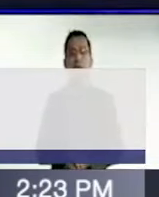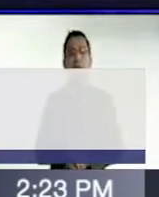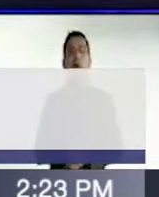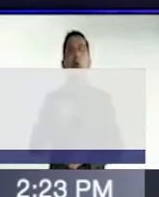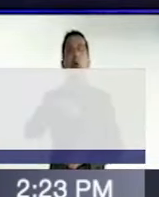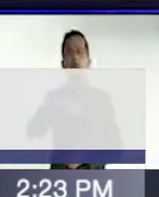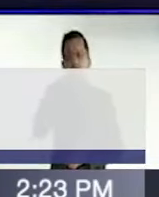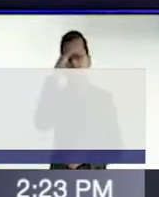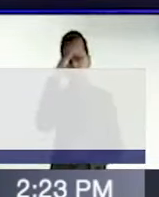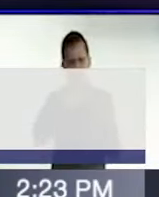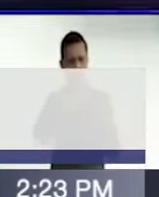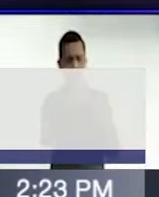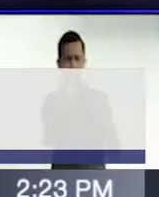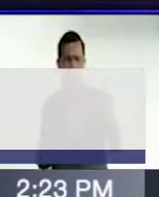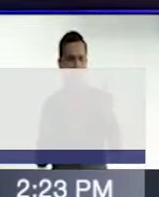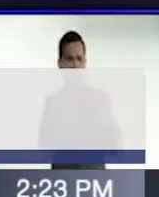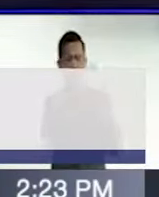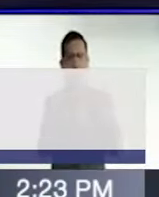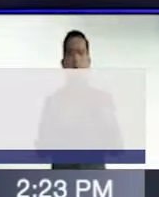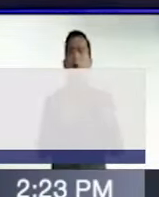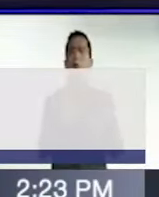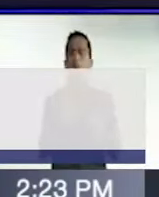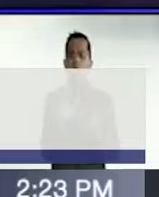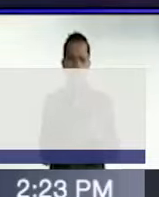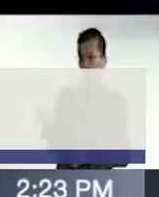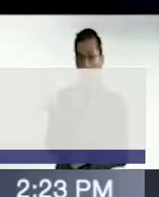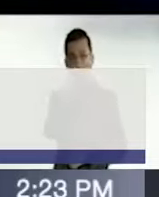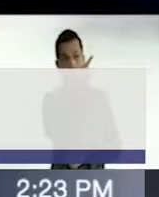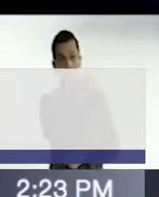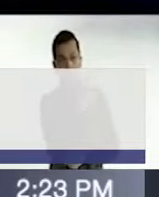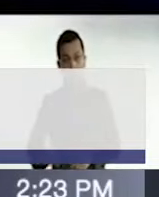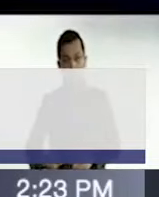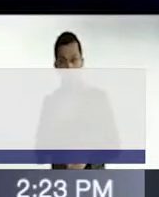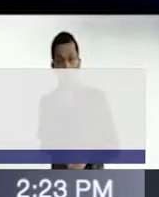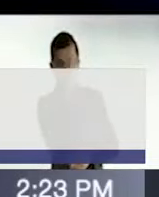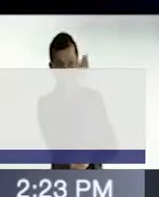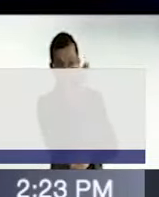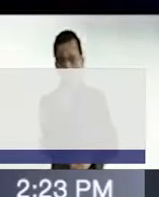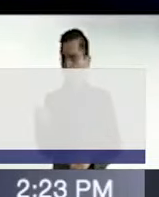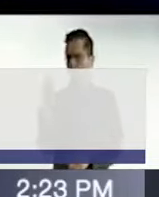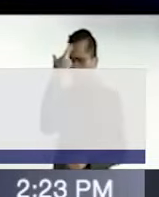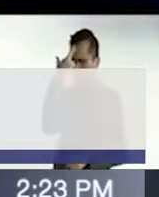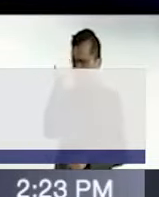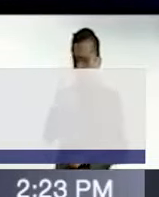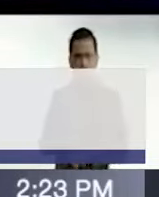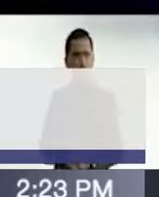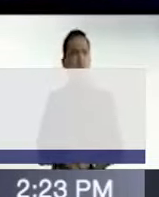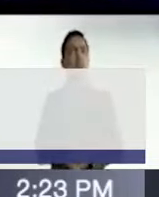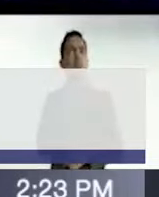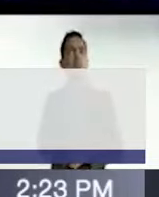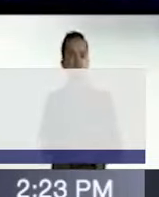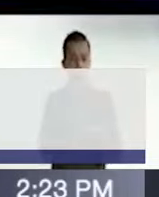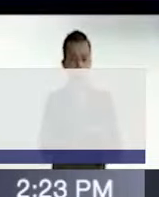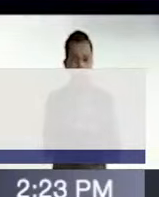renovarnos como un partido ciudadano. Entonces, mi mensaje al interior es: hoy México requiere